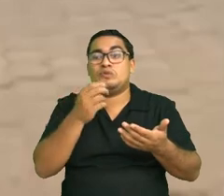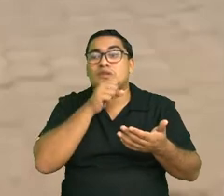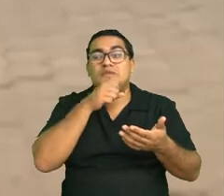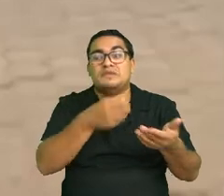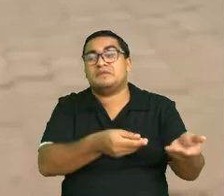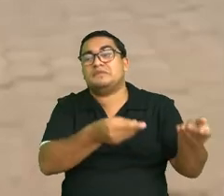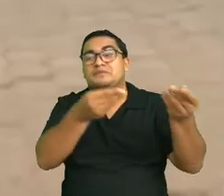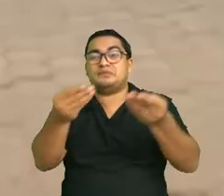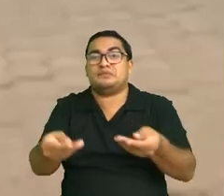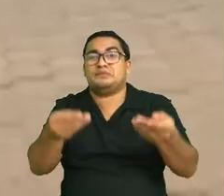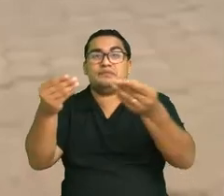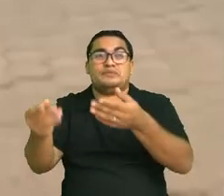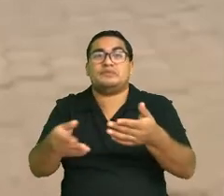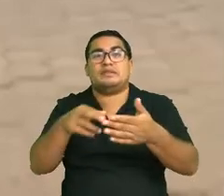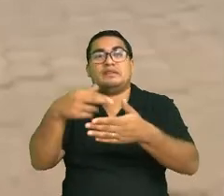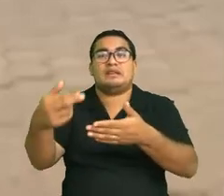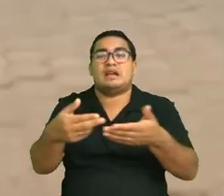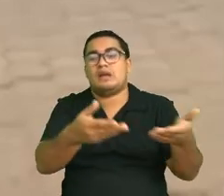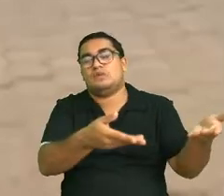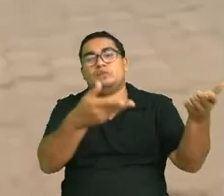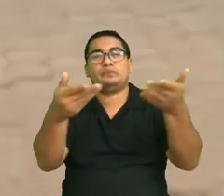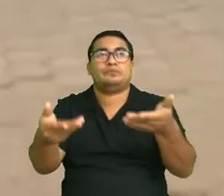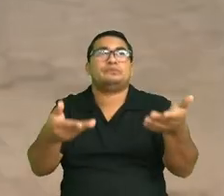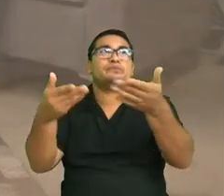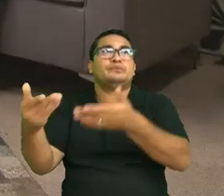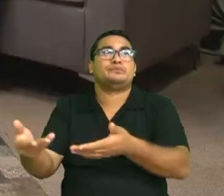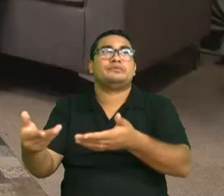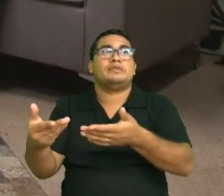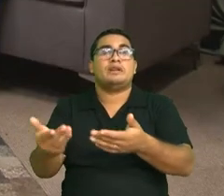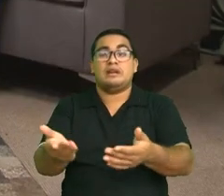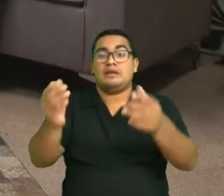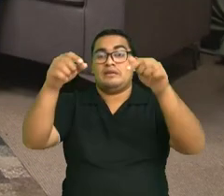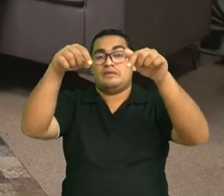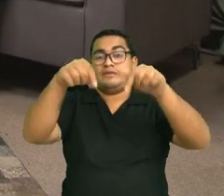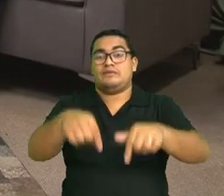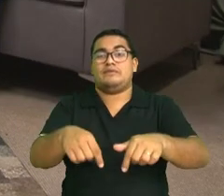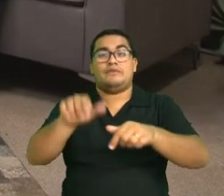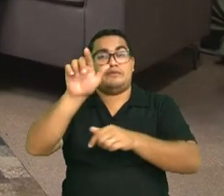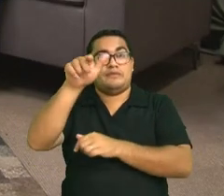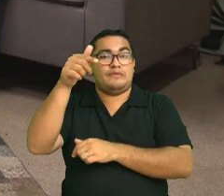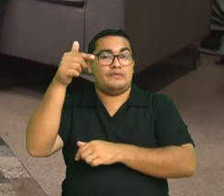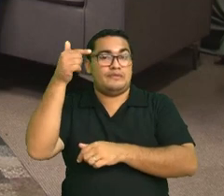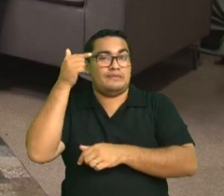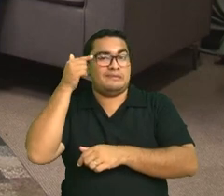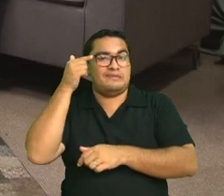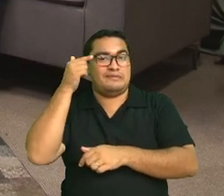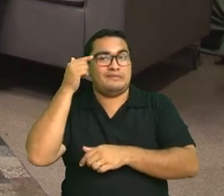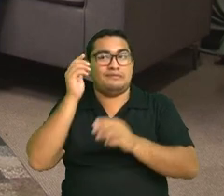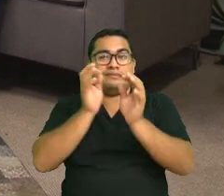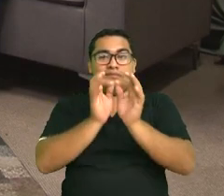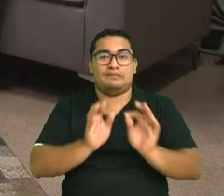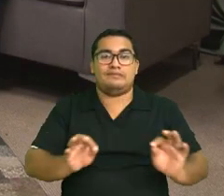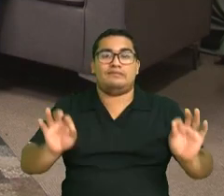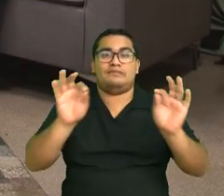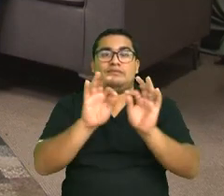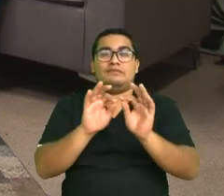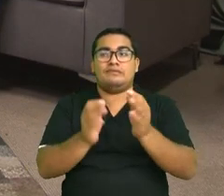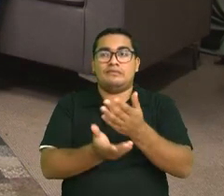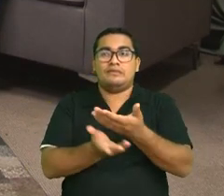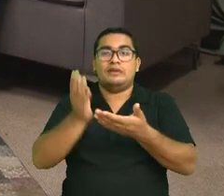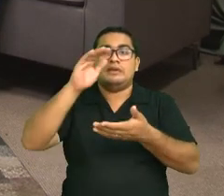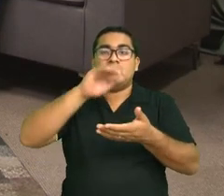como decimos. Hoy no, este gobierno, como principio, ¿verdad?, de restitución de